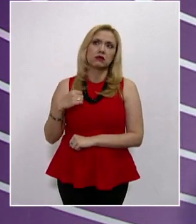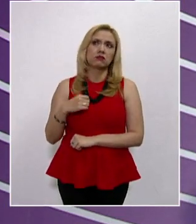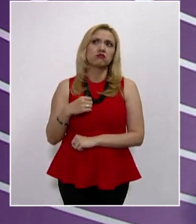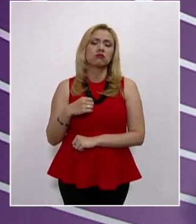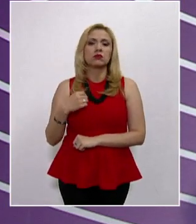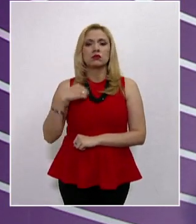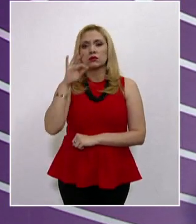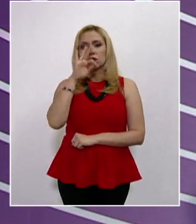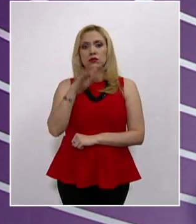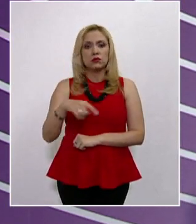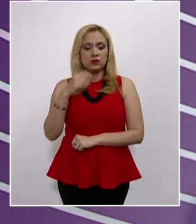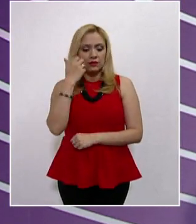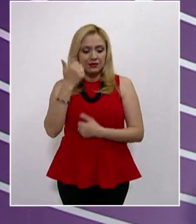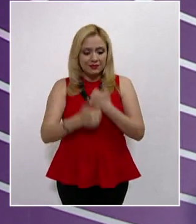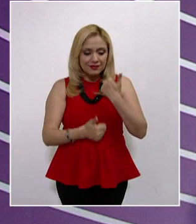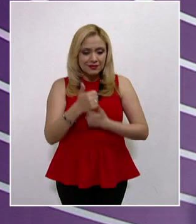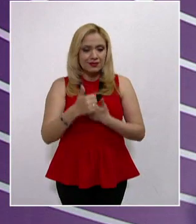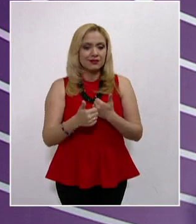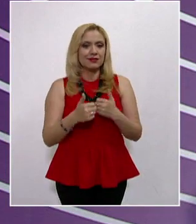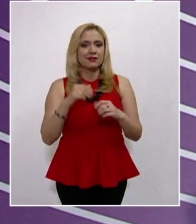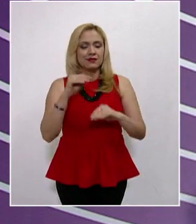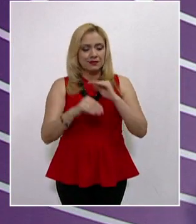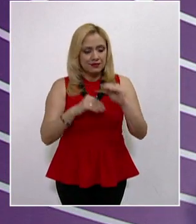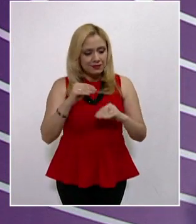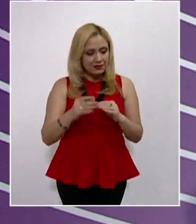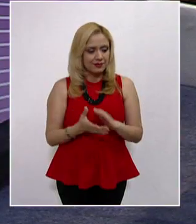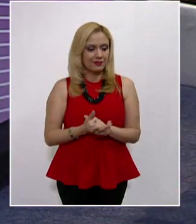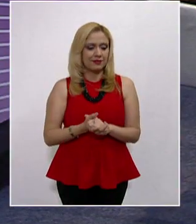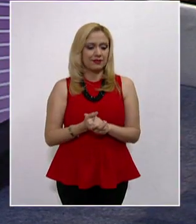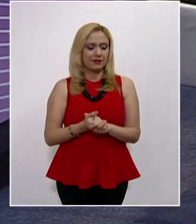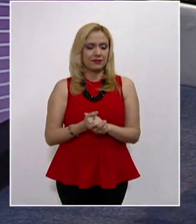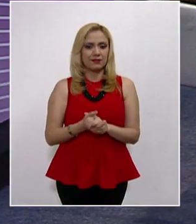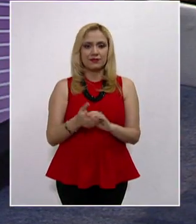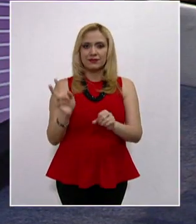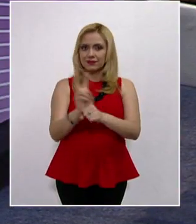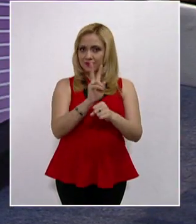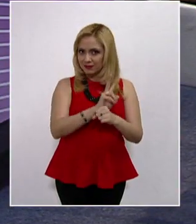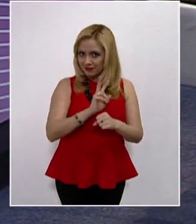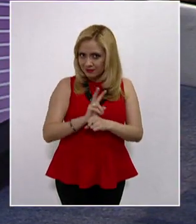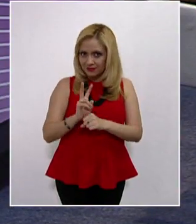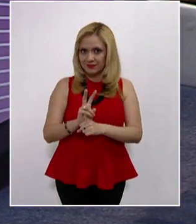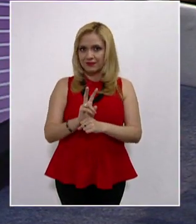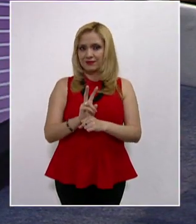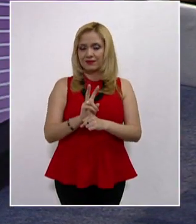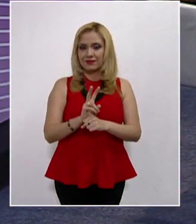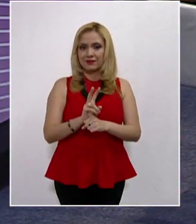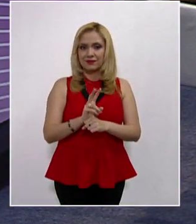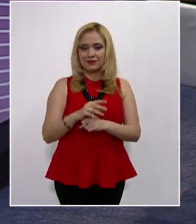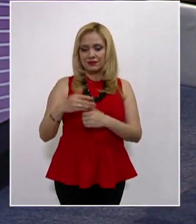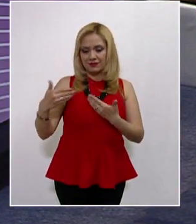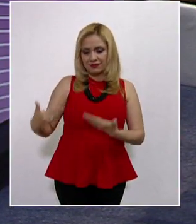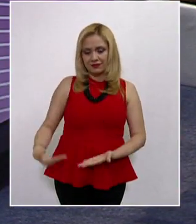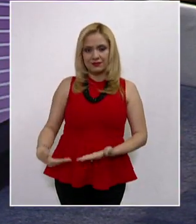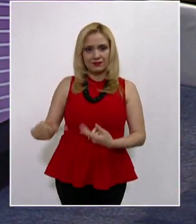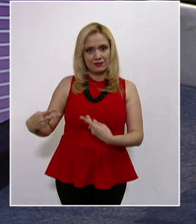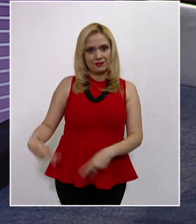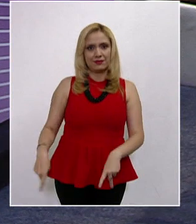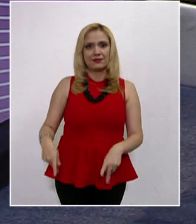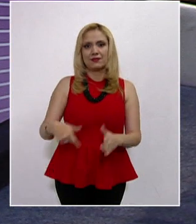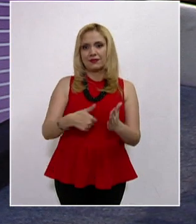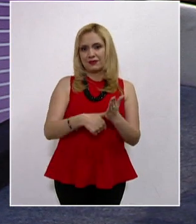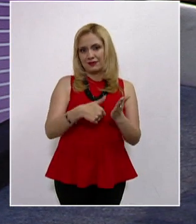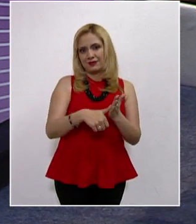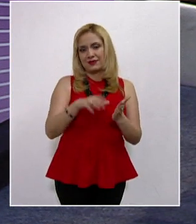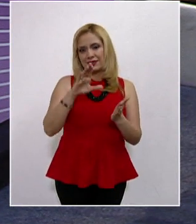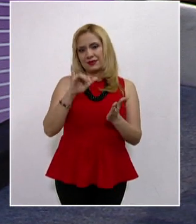se está intentando construir una fuerza de seguridad civil, el fuero militar tiene que